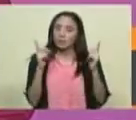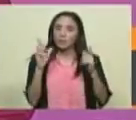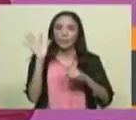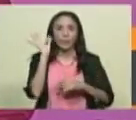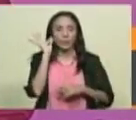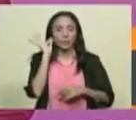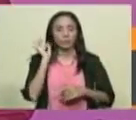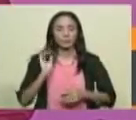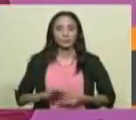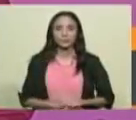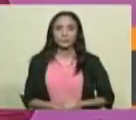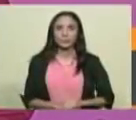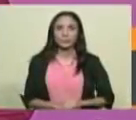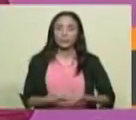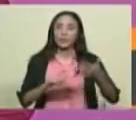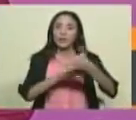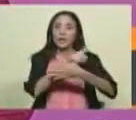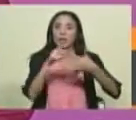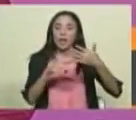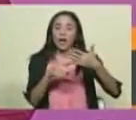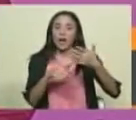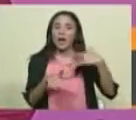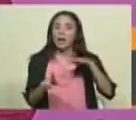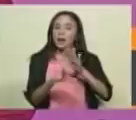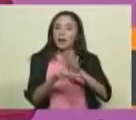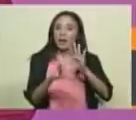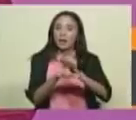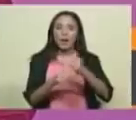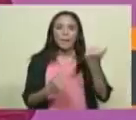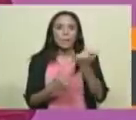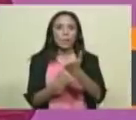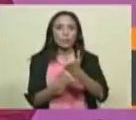la ley de protección y apoyo a la lactancia materna.